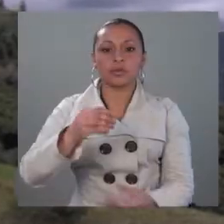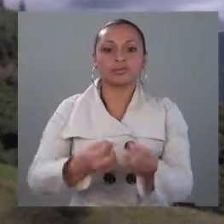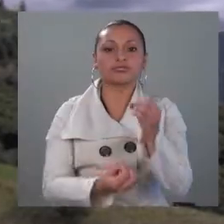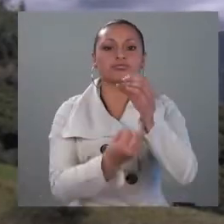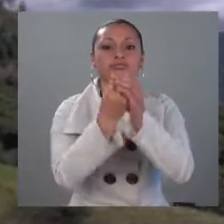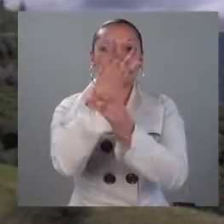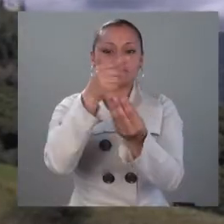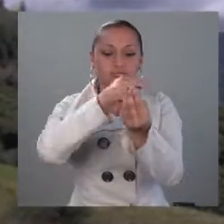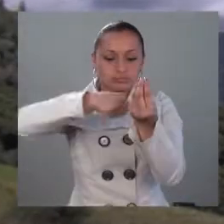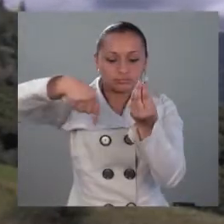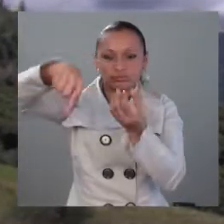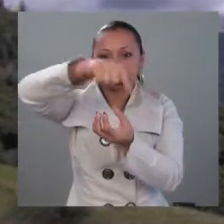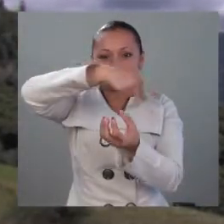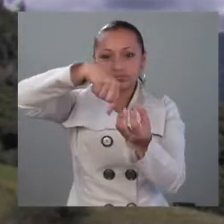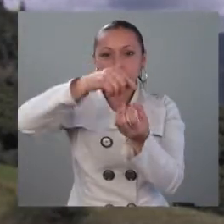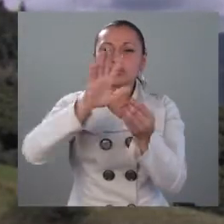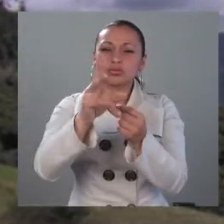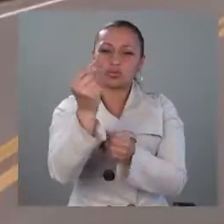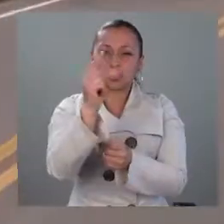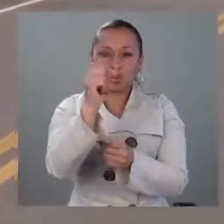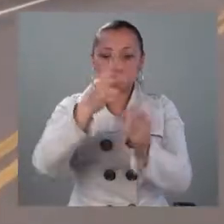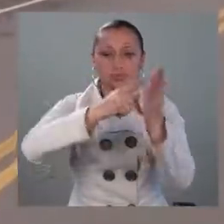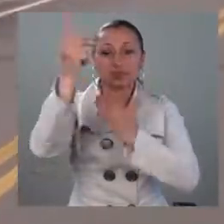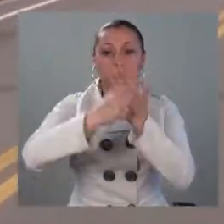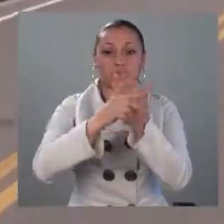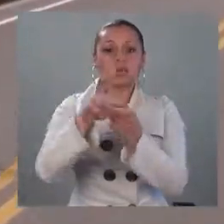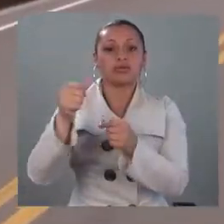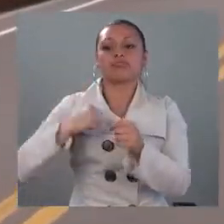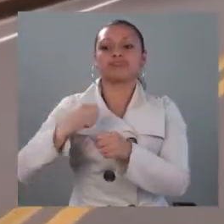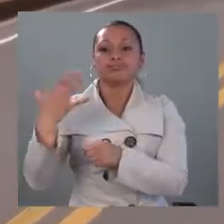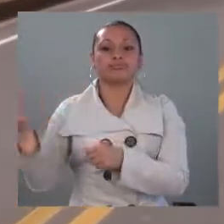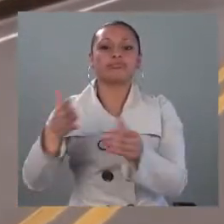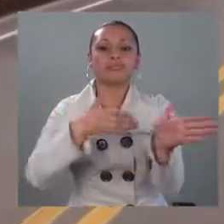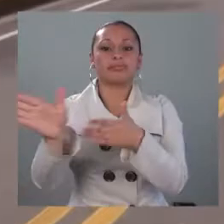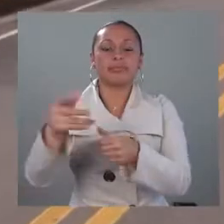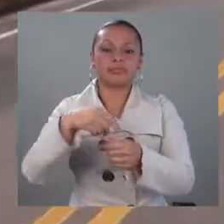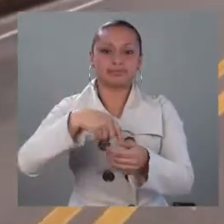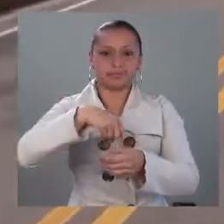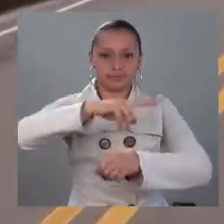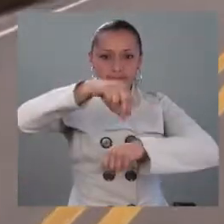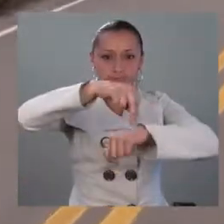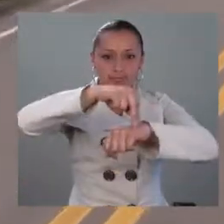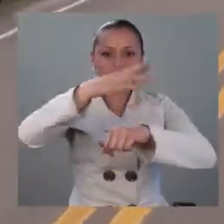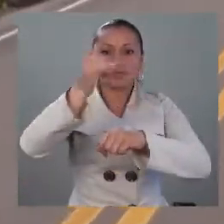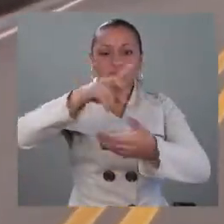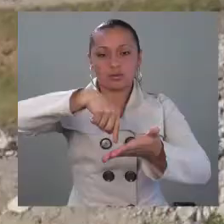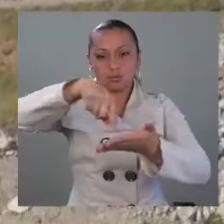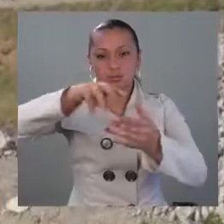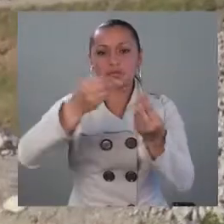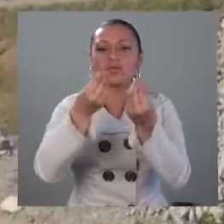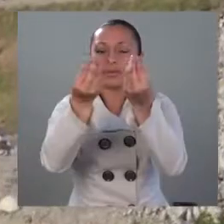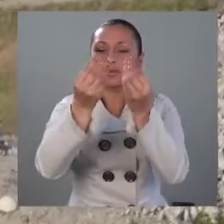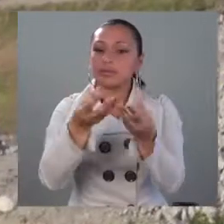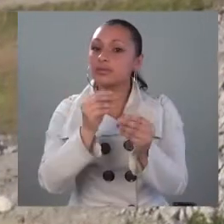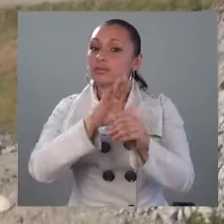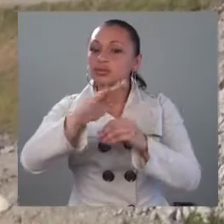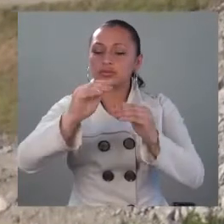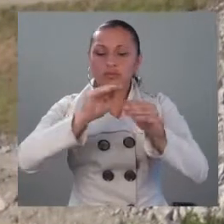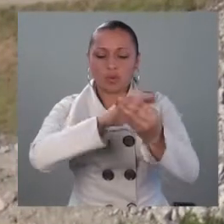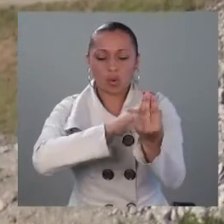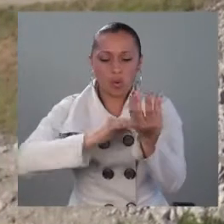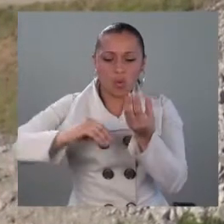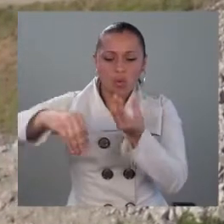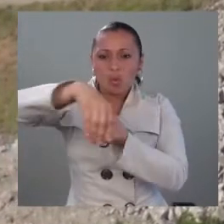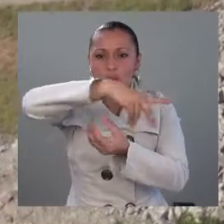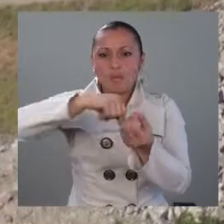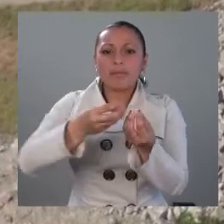La Circunvalar Algaleras es uno de los 11 proyectos de infraestructura contemplados en el contrato Plan Nariño para el centro y occidente del departamento, obra